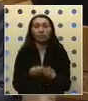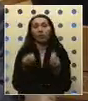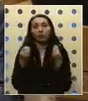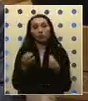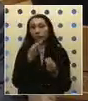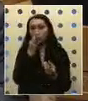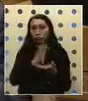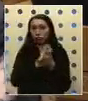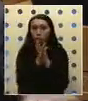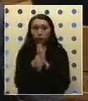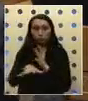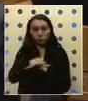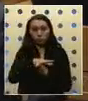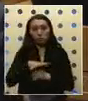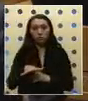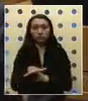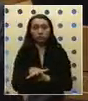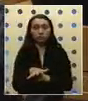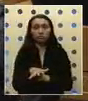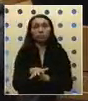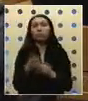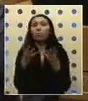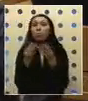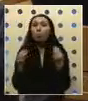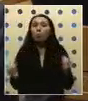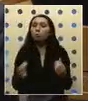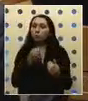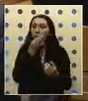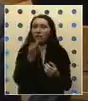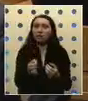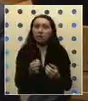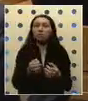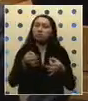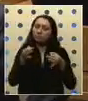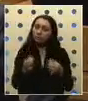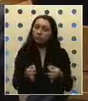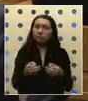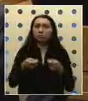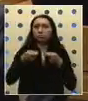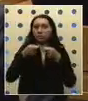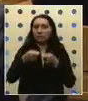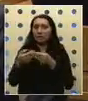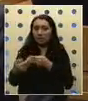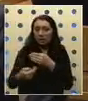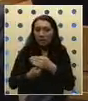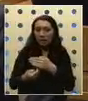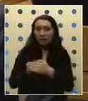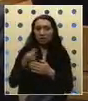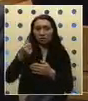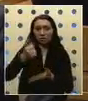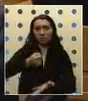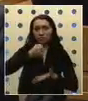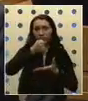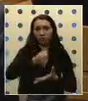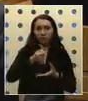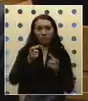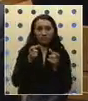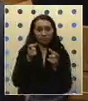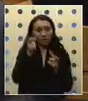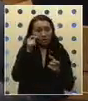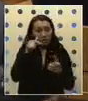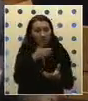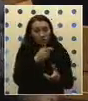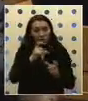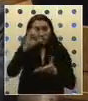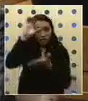dicho todo esto, muchos han planteado que hay que sincerar los ingresos fiscales y hay que dar una explicación mayor de